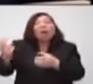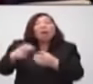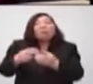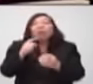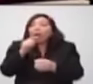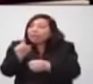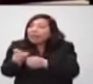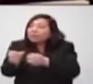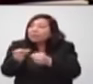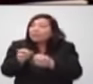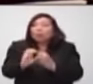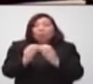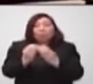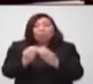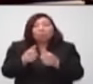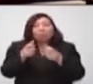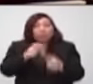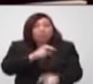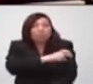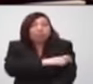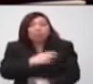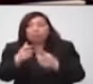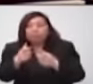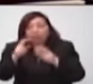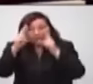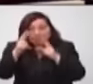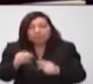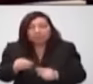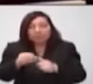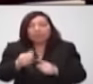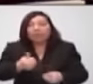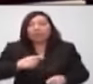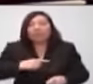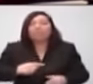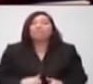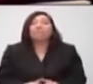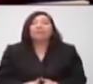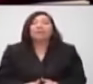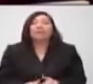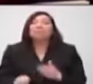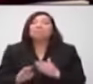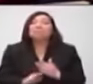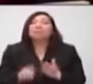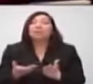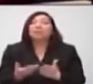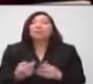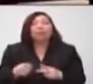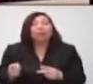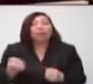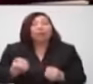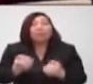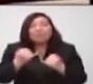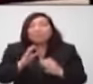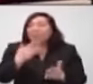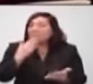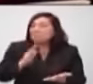están implementando, y un grupo de inspectores municipales que hace respetar el principio de autoridad, ¿no? Básicamente en retirar el transporte